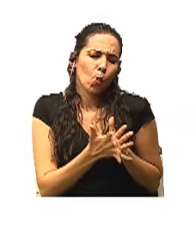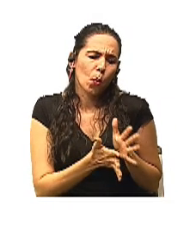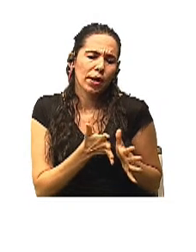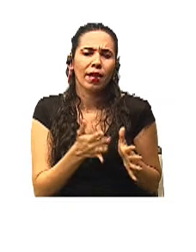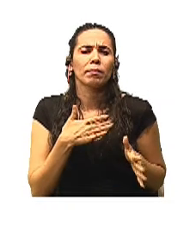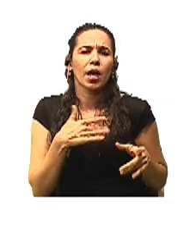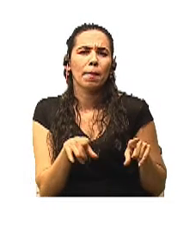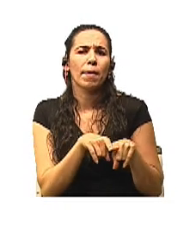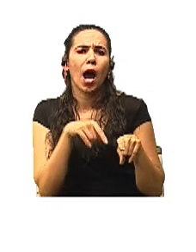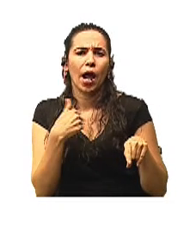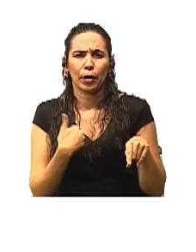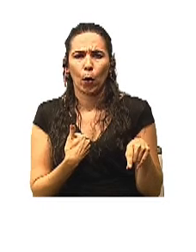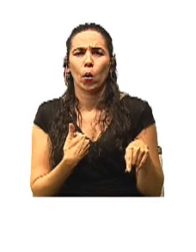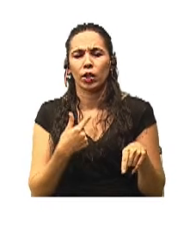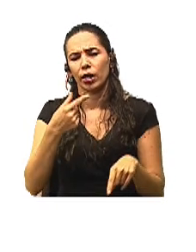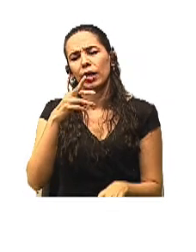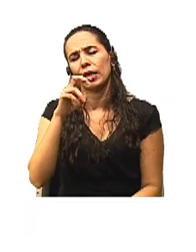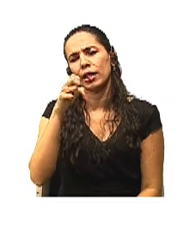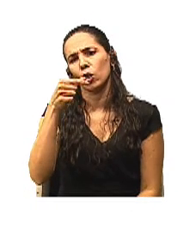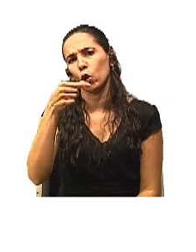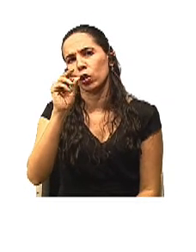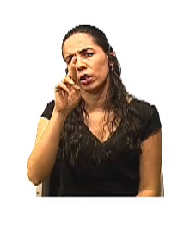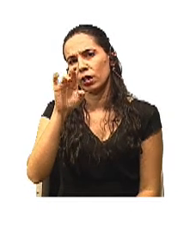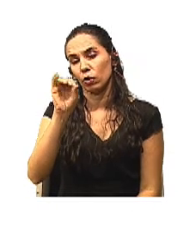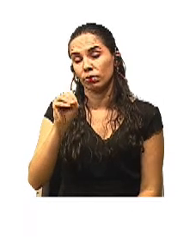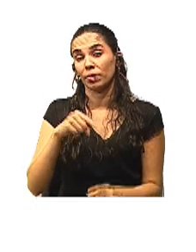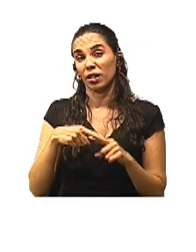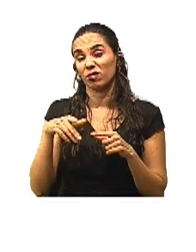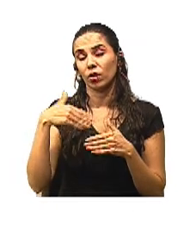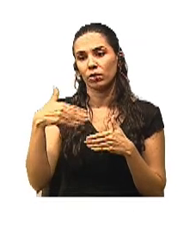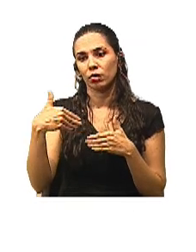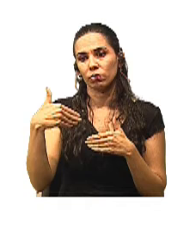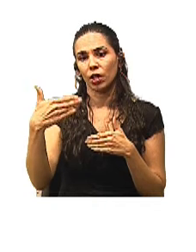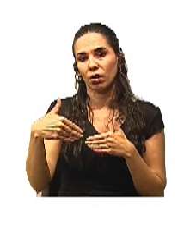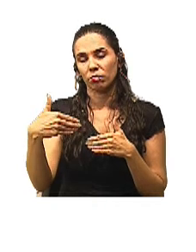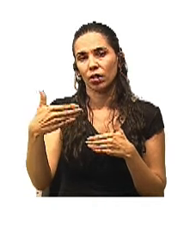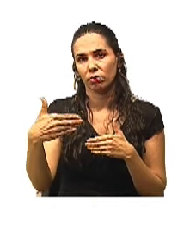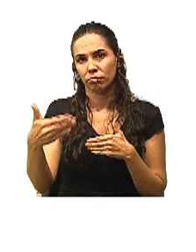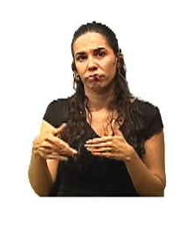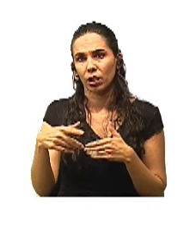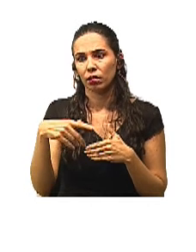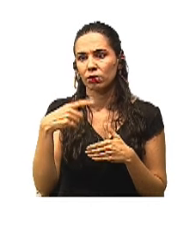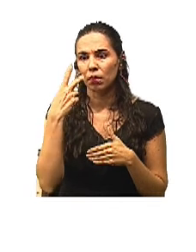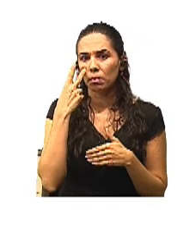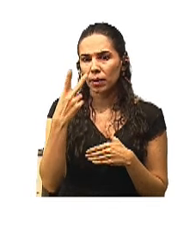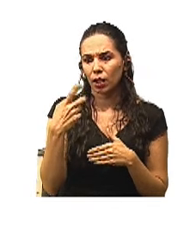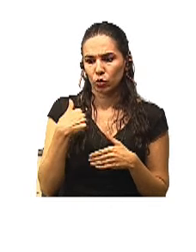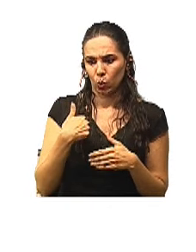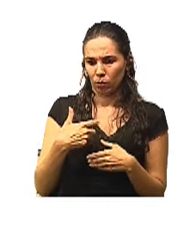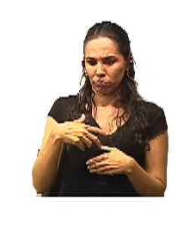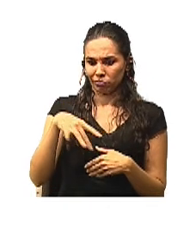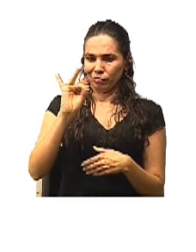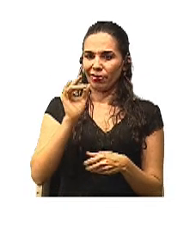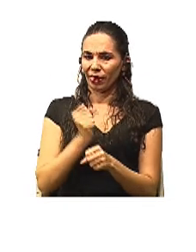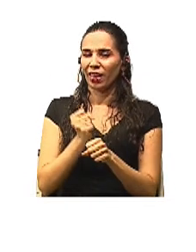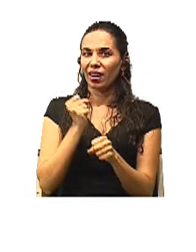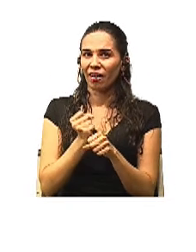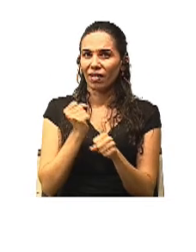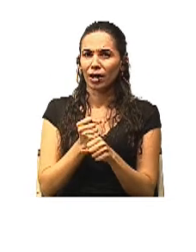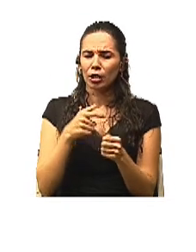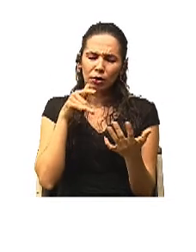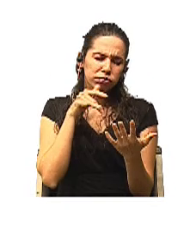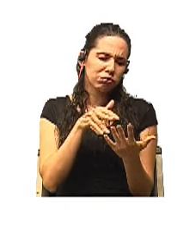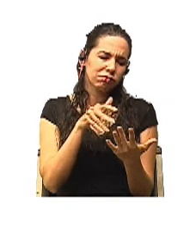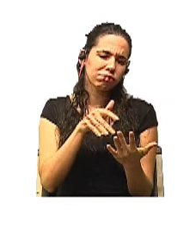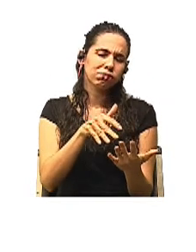Gregorio. Sin embargo, después, cuando ella encuentra un trabajo y empieza a